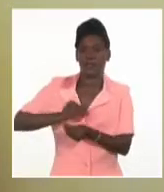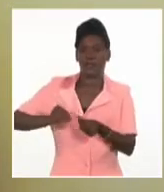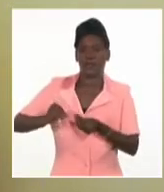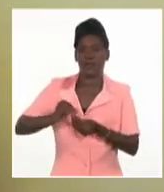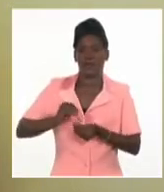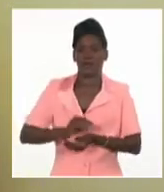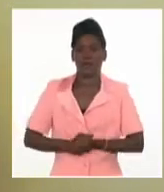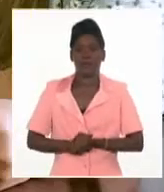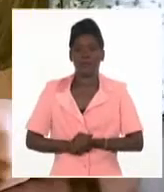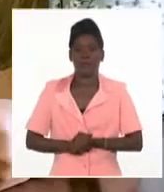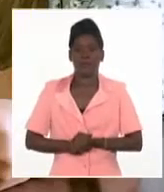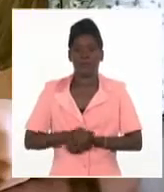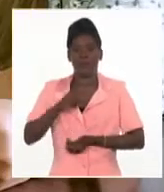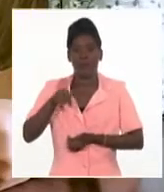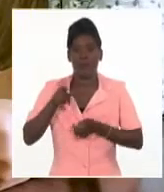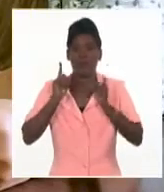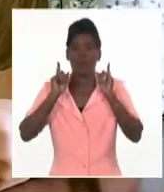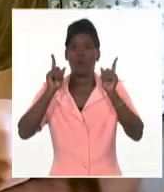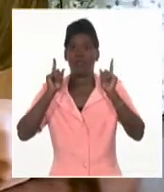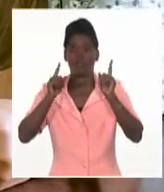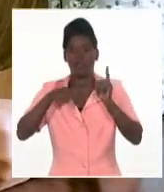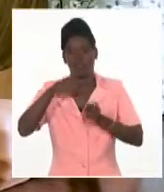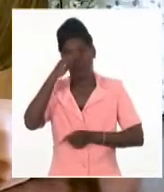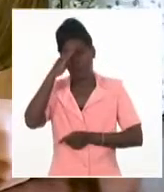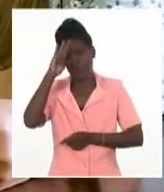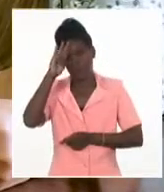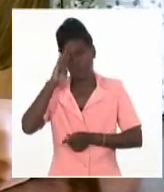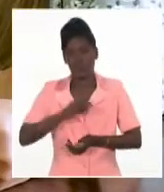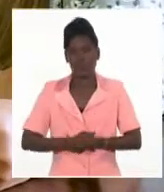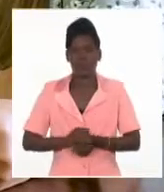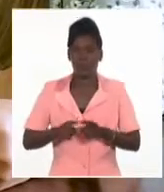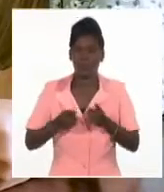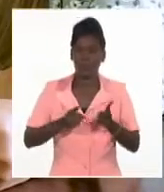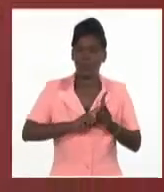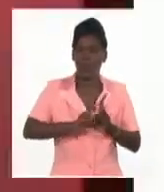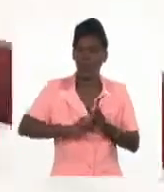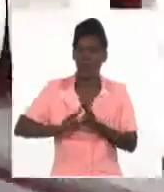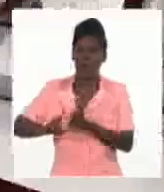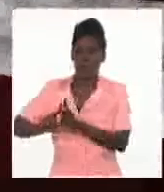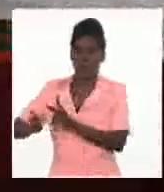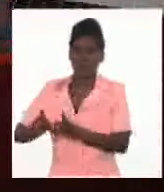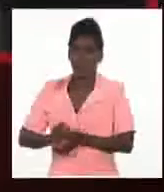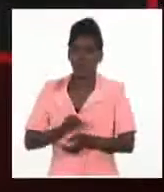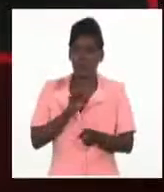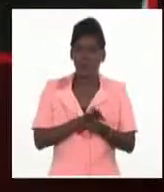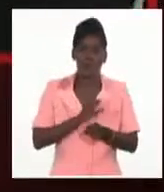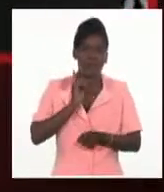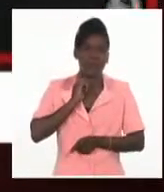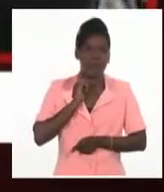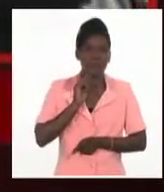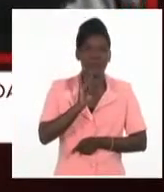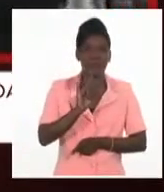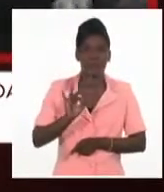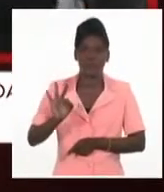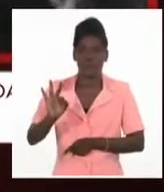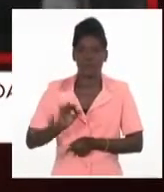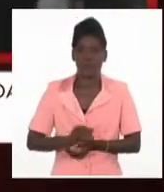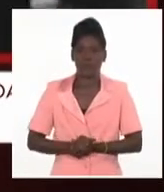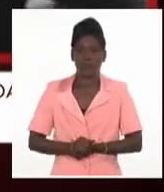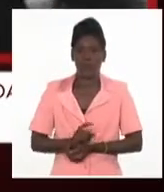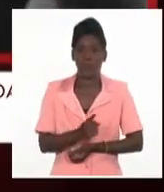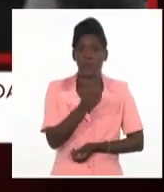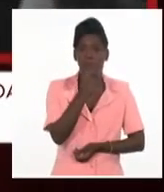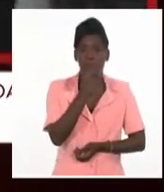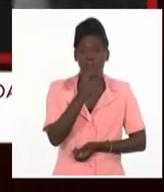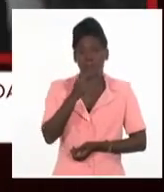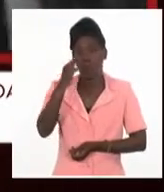política migratoria de Cuba y en la política hacia su emigración, que comenzó en el año 78, con el primer encuentro entre el gobierno